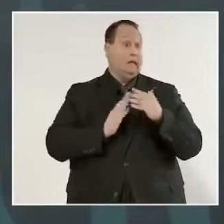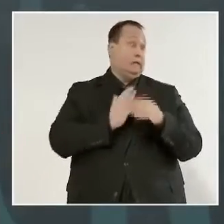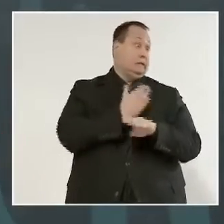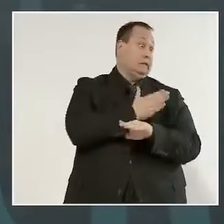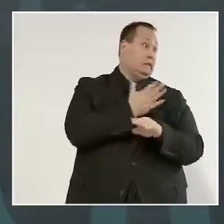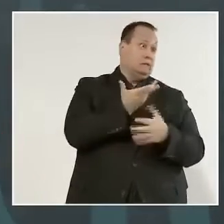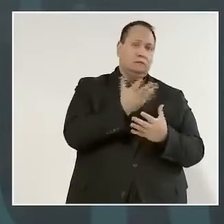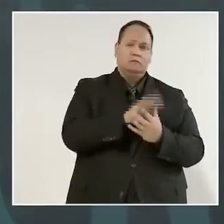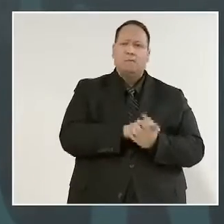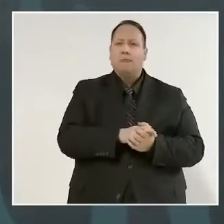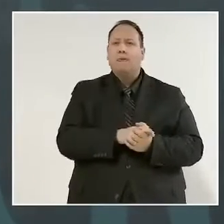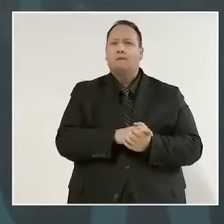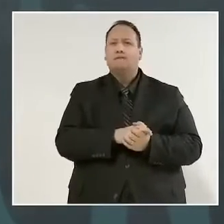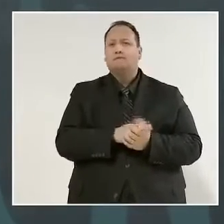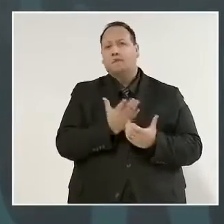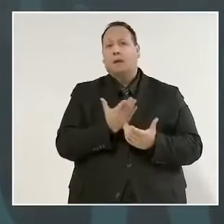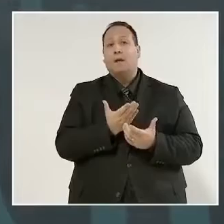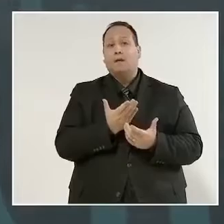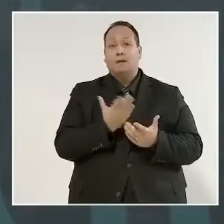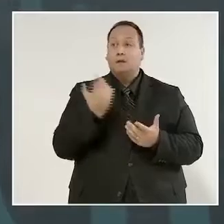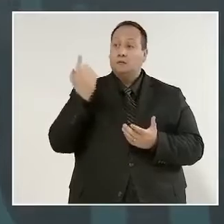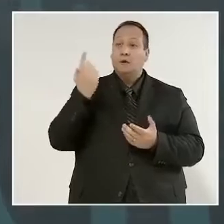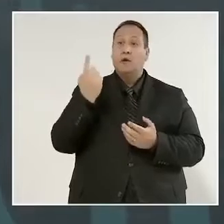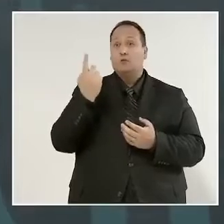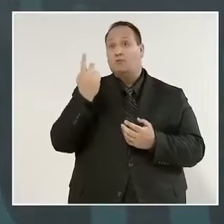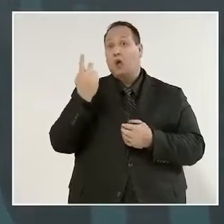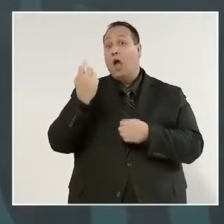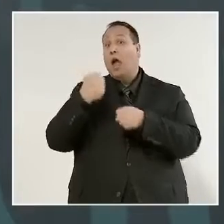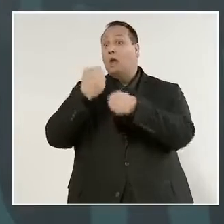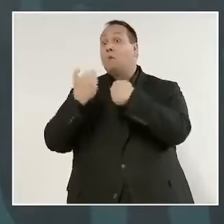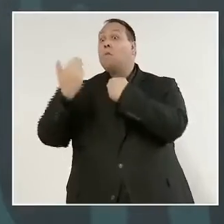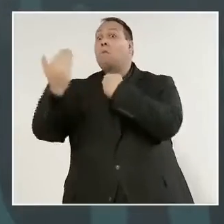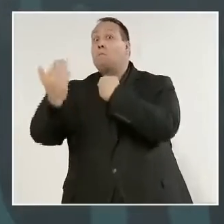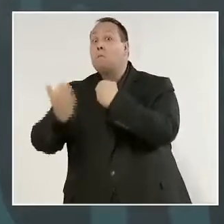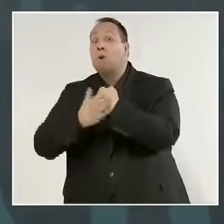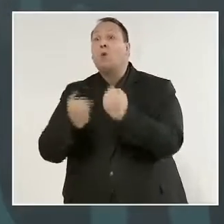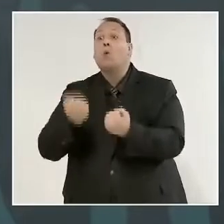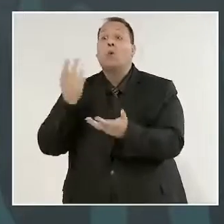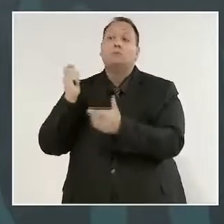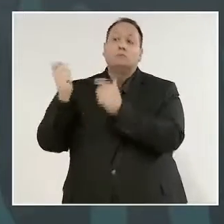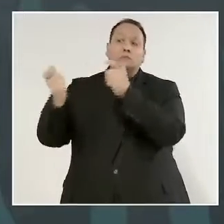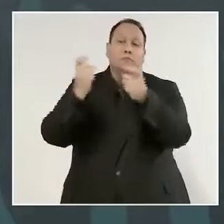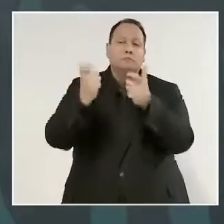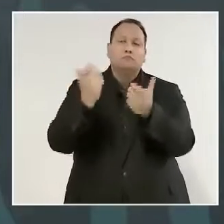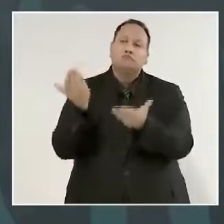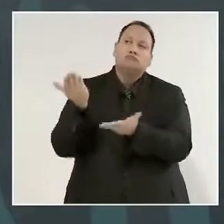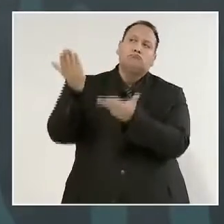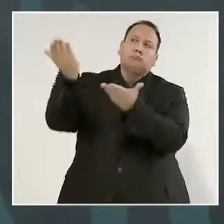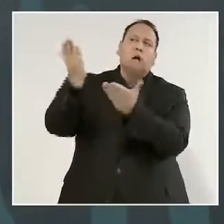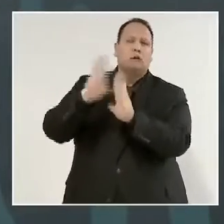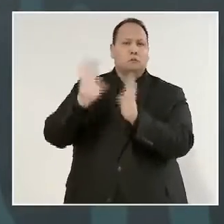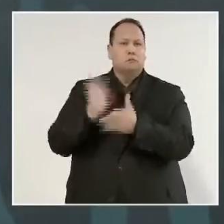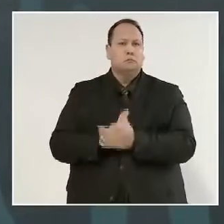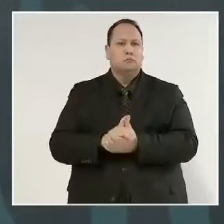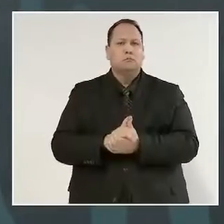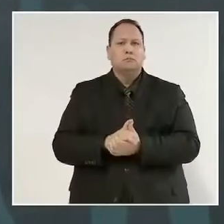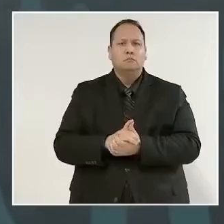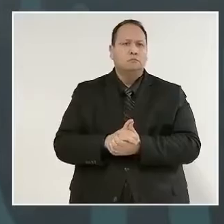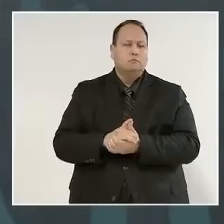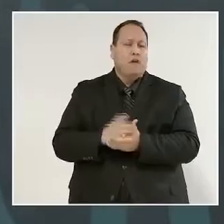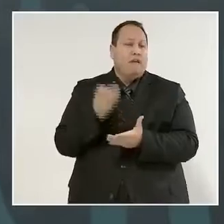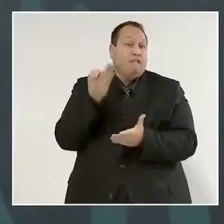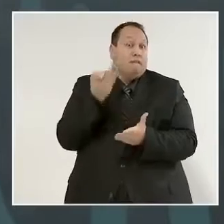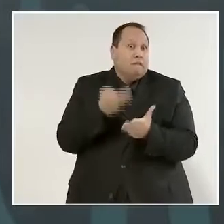la iniciativa de presupuesto para el año próximo, No van a